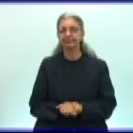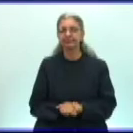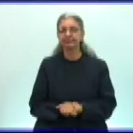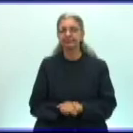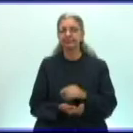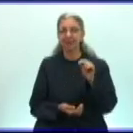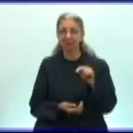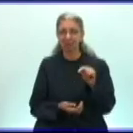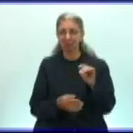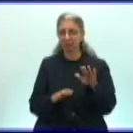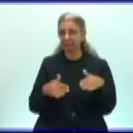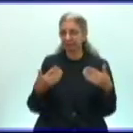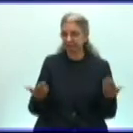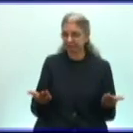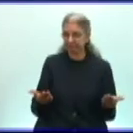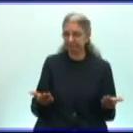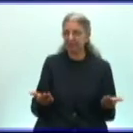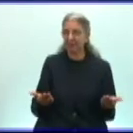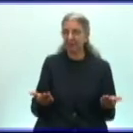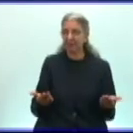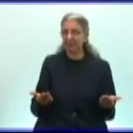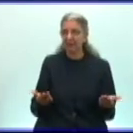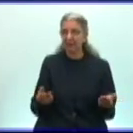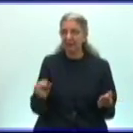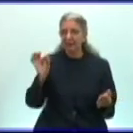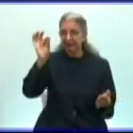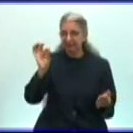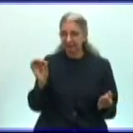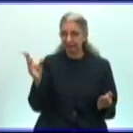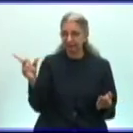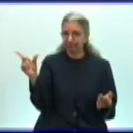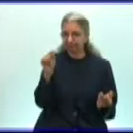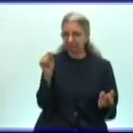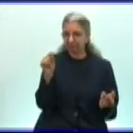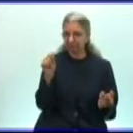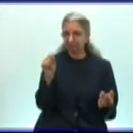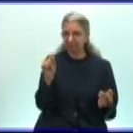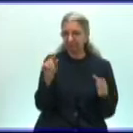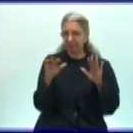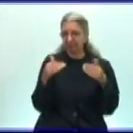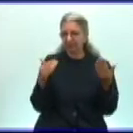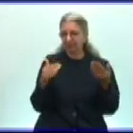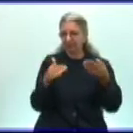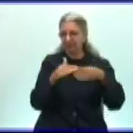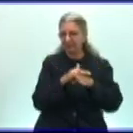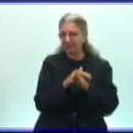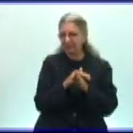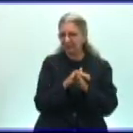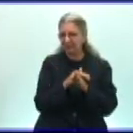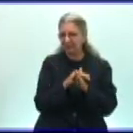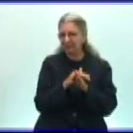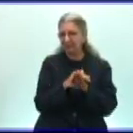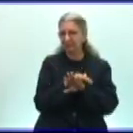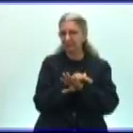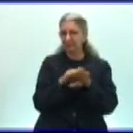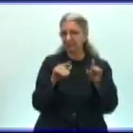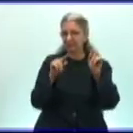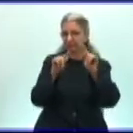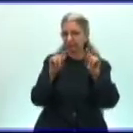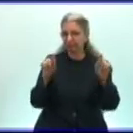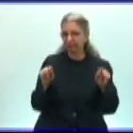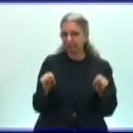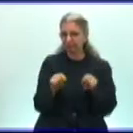Vamos entonces a cerrar el interruptor. Observen en el esquema que ya el conductor está